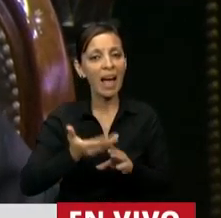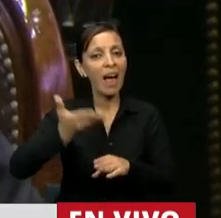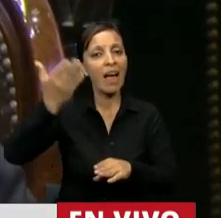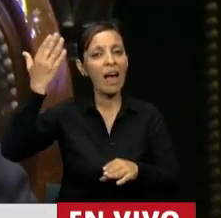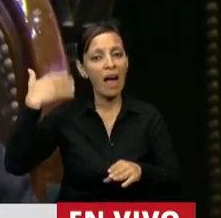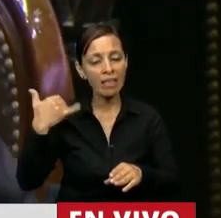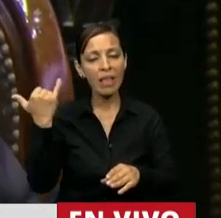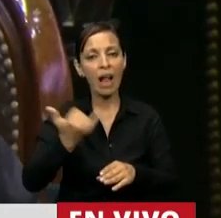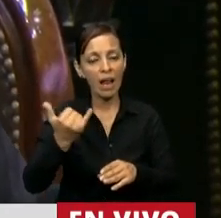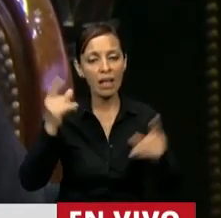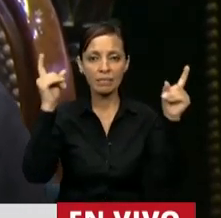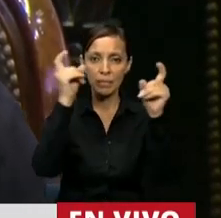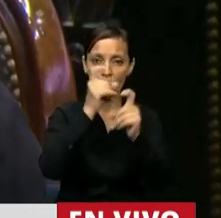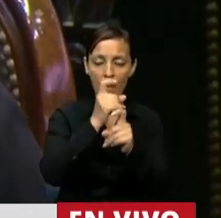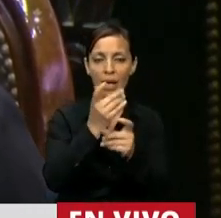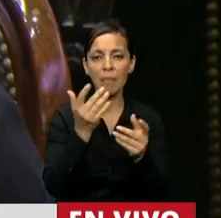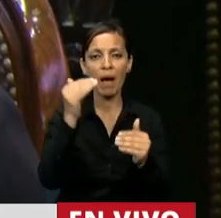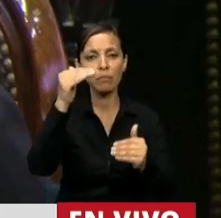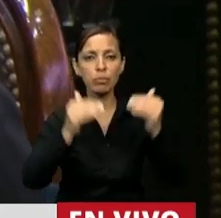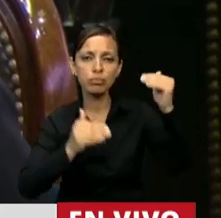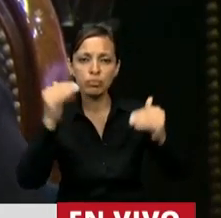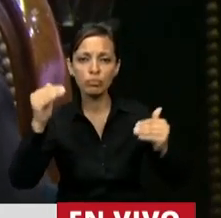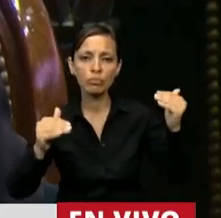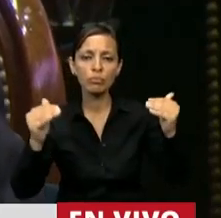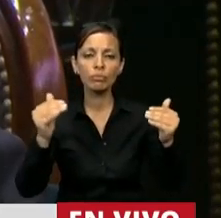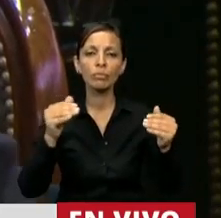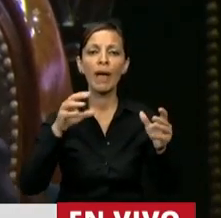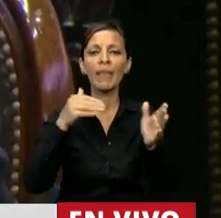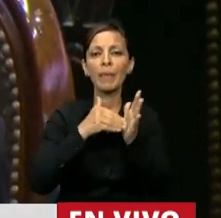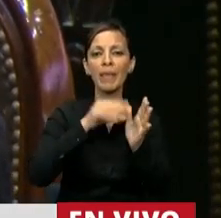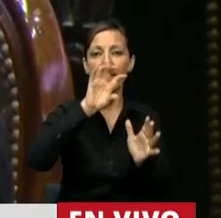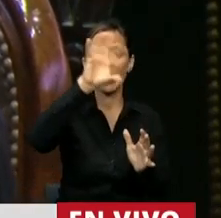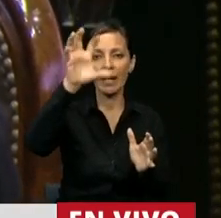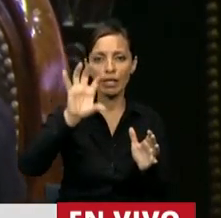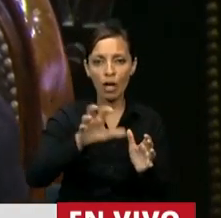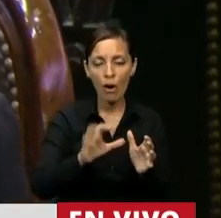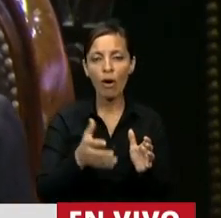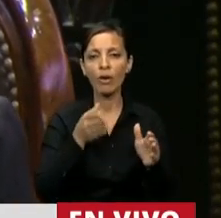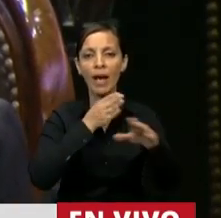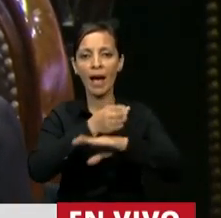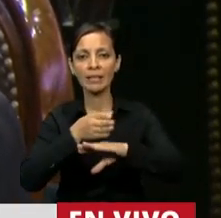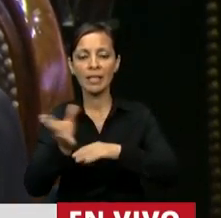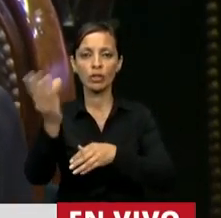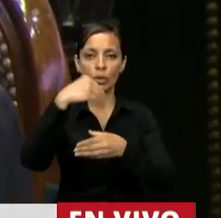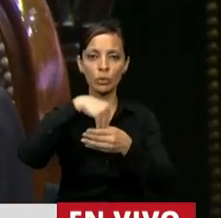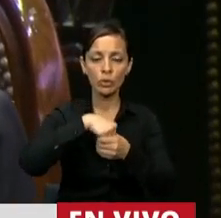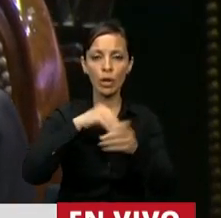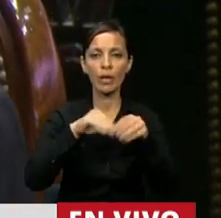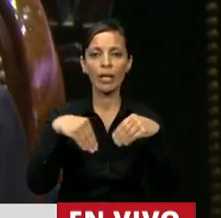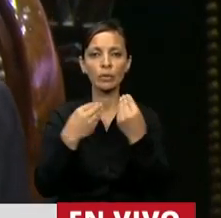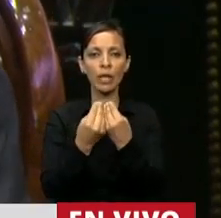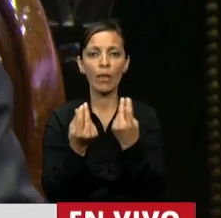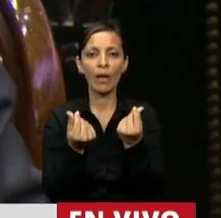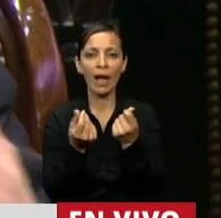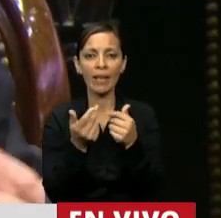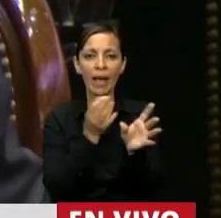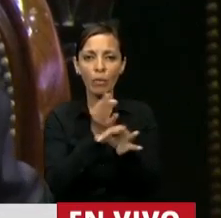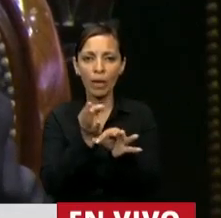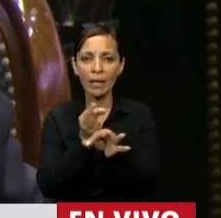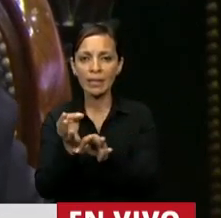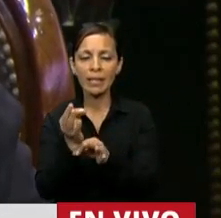de problemas, tenía rasgos de desigualdad que tienen que ver con las regiones, distintos niveles de acceso, de inclusión, resultados de calidad, con